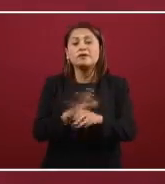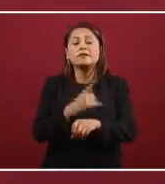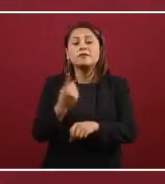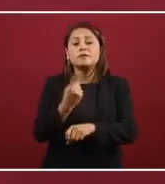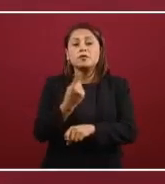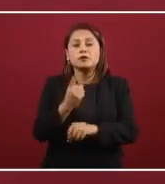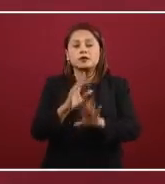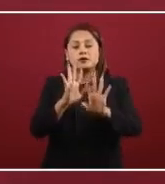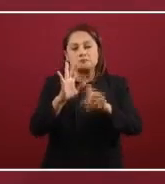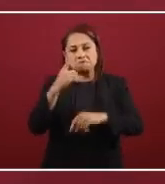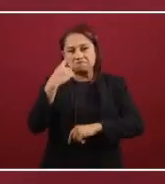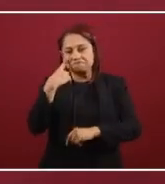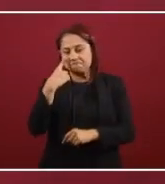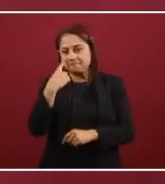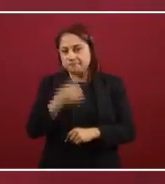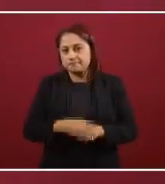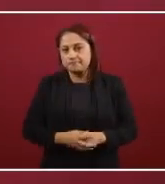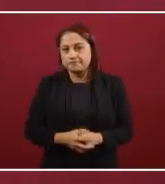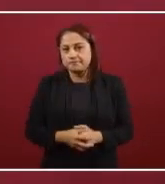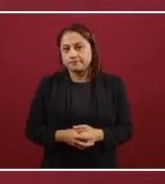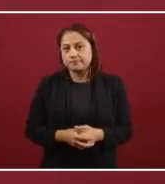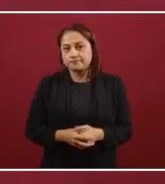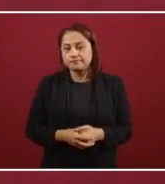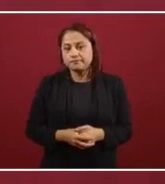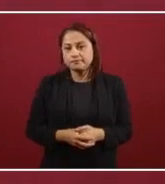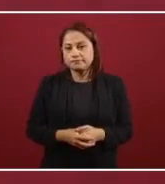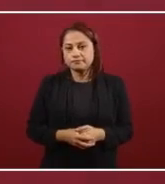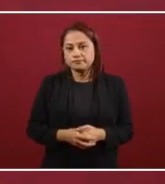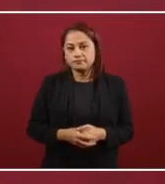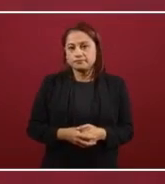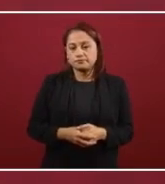incluso se debe de reconocer,